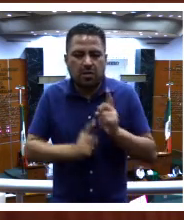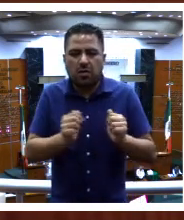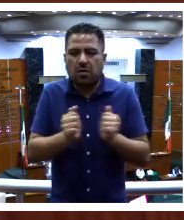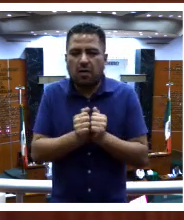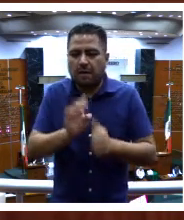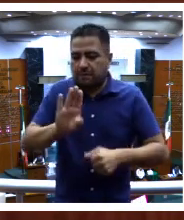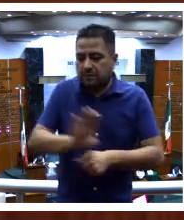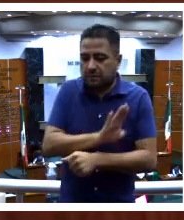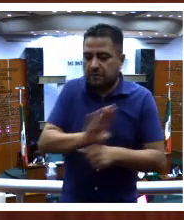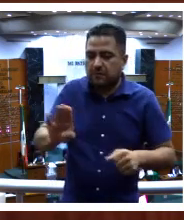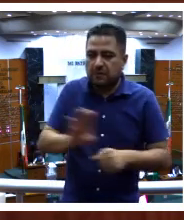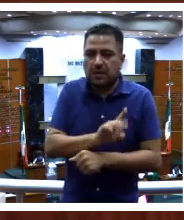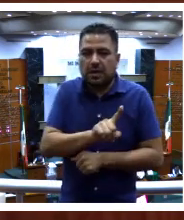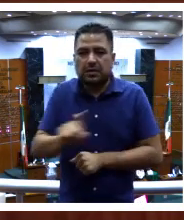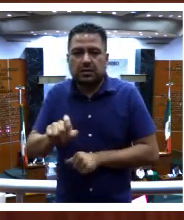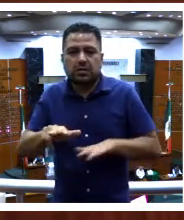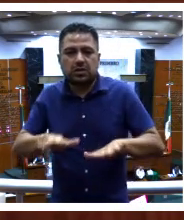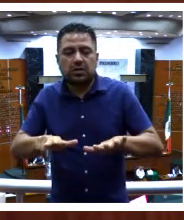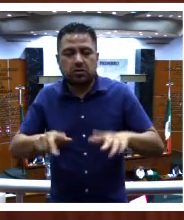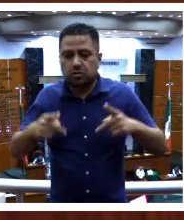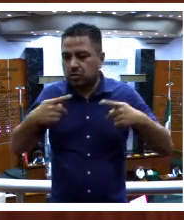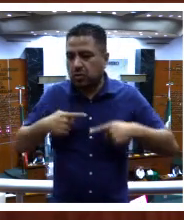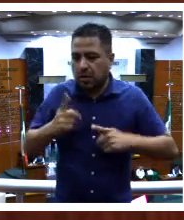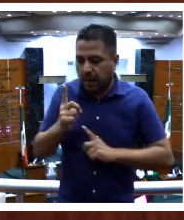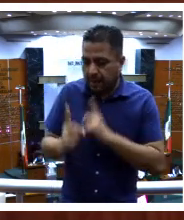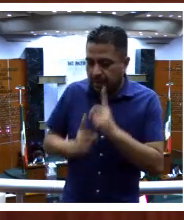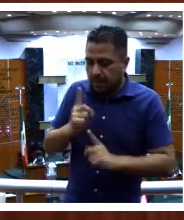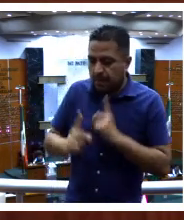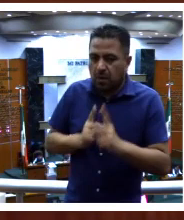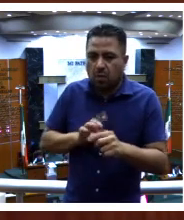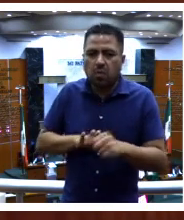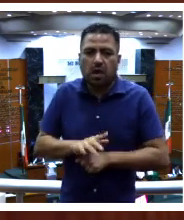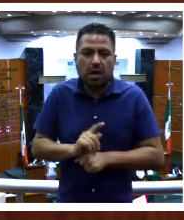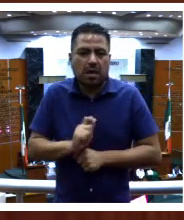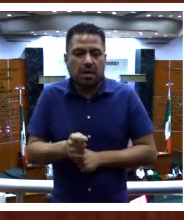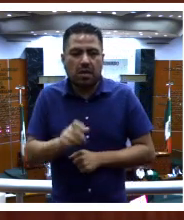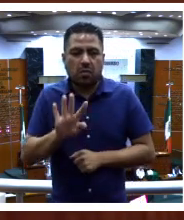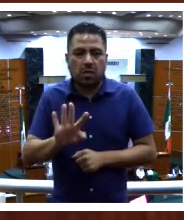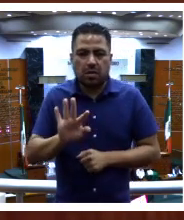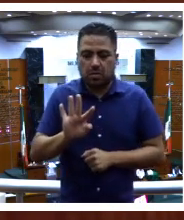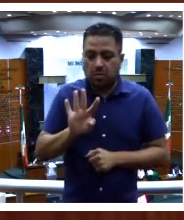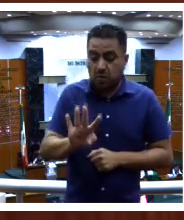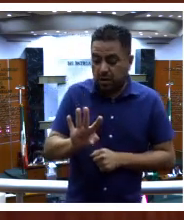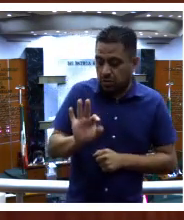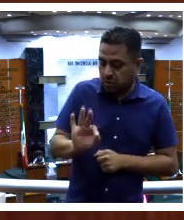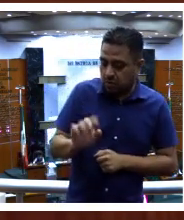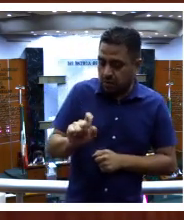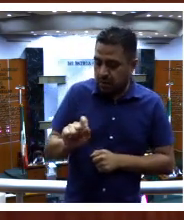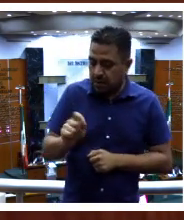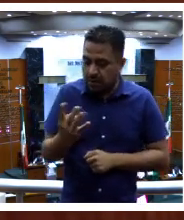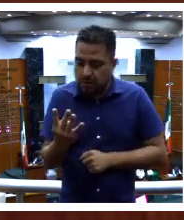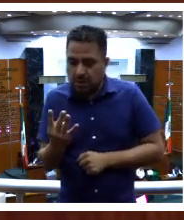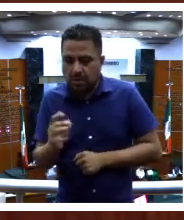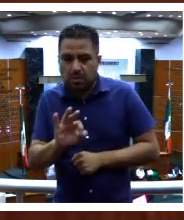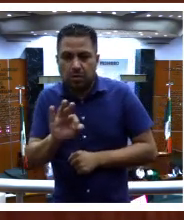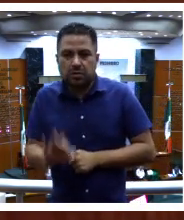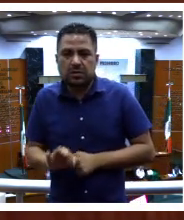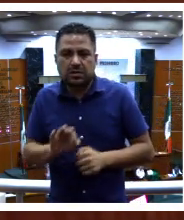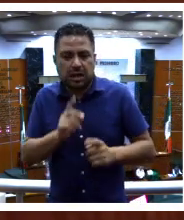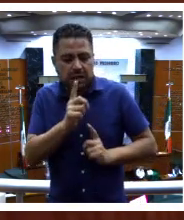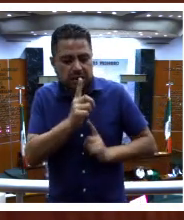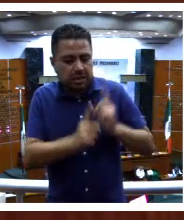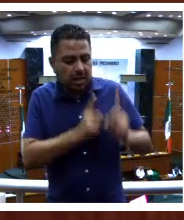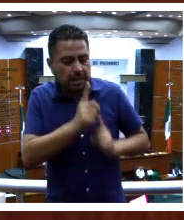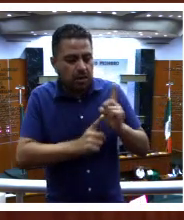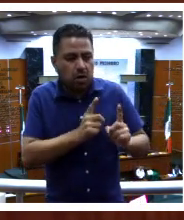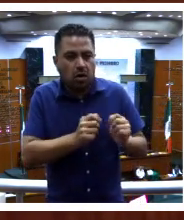que se benefició a 118 deportistas, de los cuales el 4.23% corresponde a